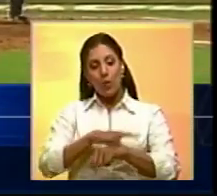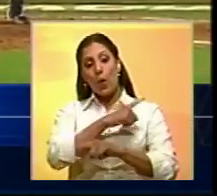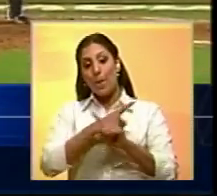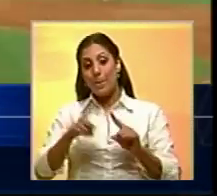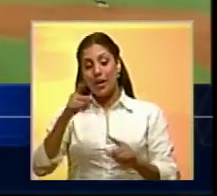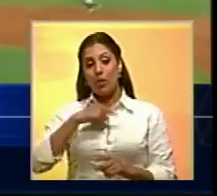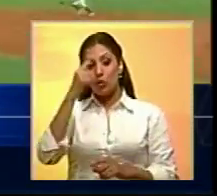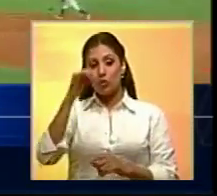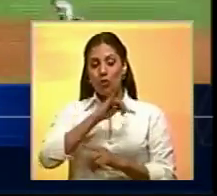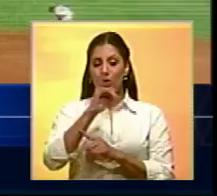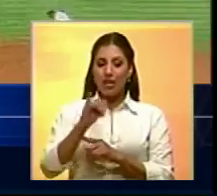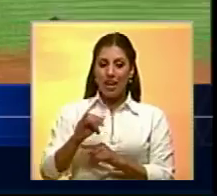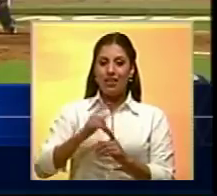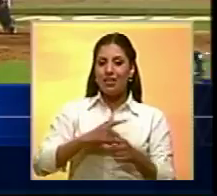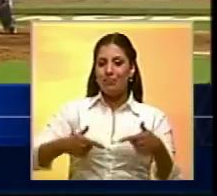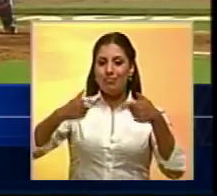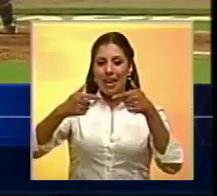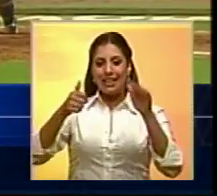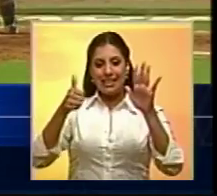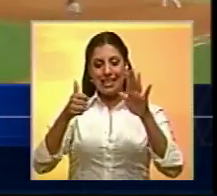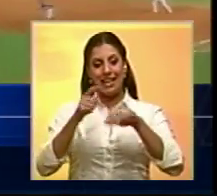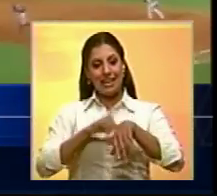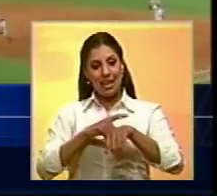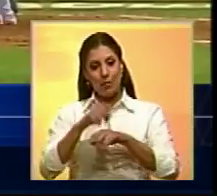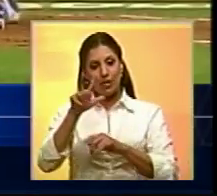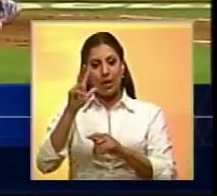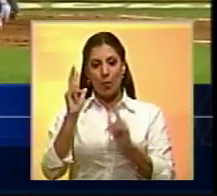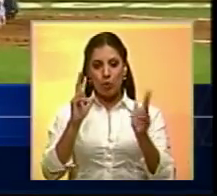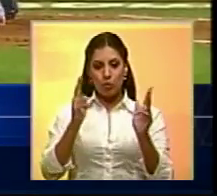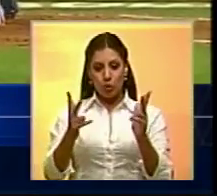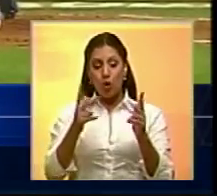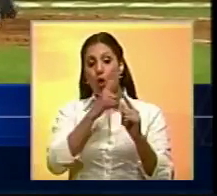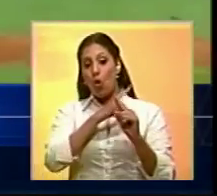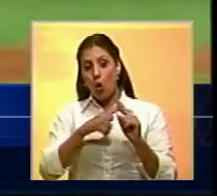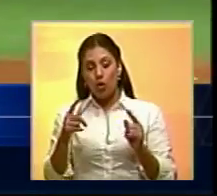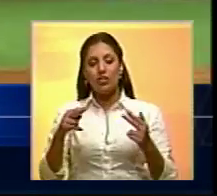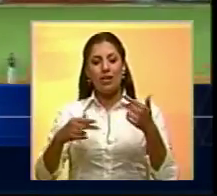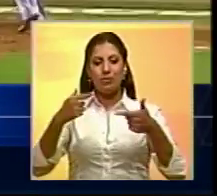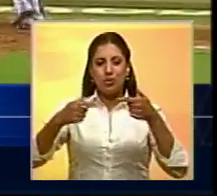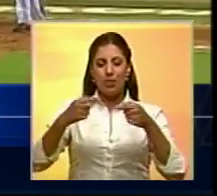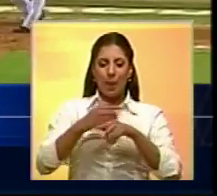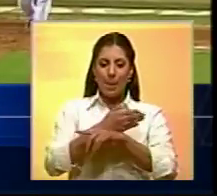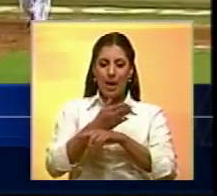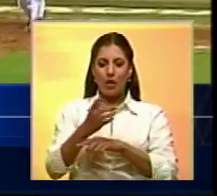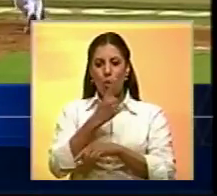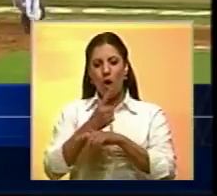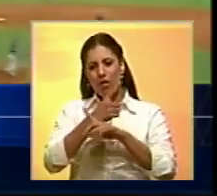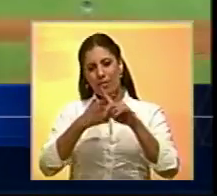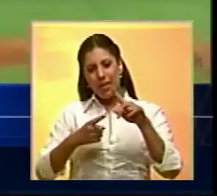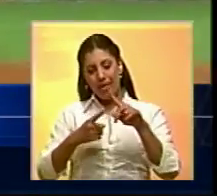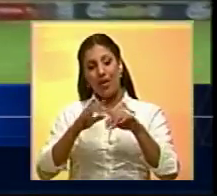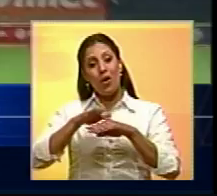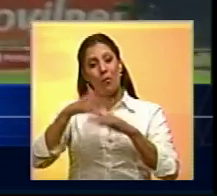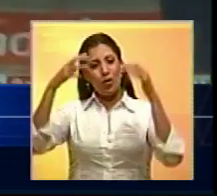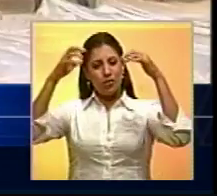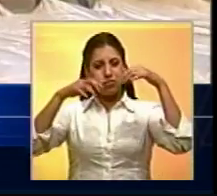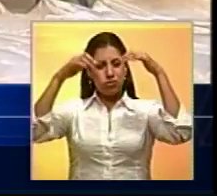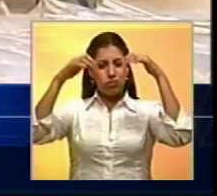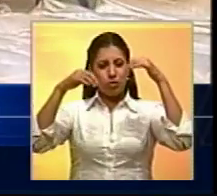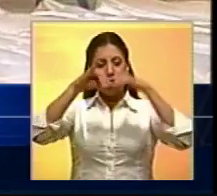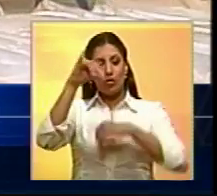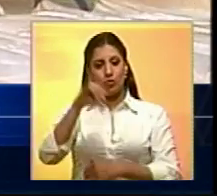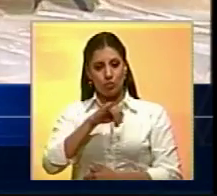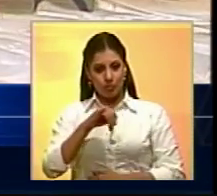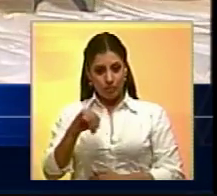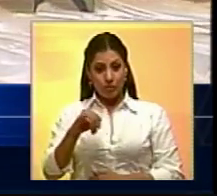pero los rapaces empataron en el 6º con un rally de 3 anotaciones. En el juego se demoró poco más de hora y media debido a la lluvia en la capital